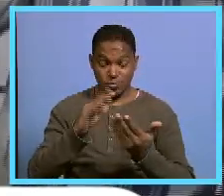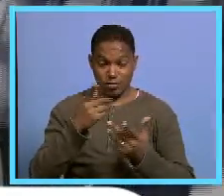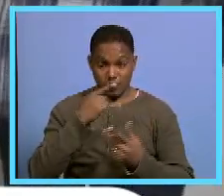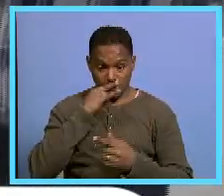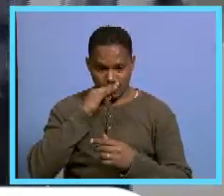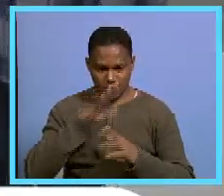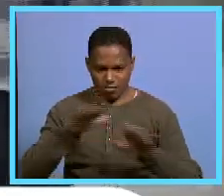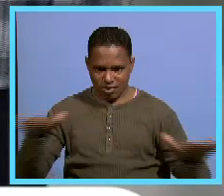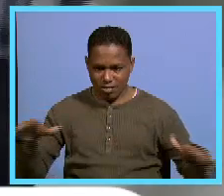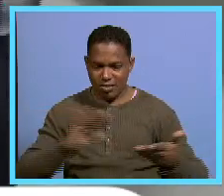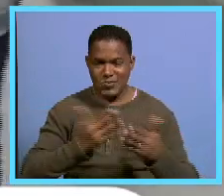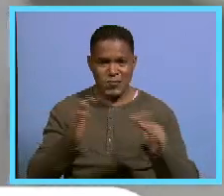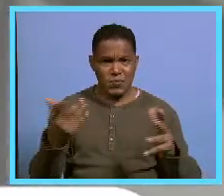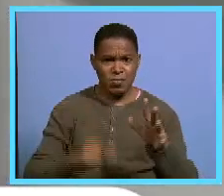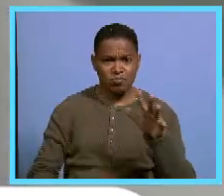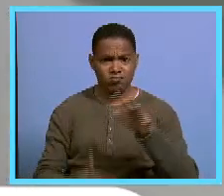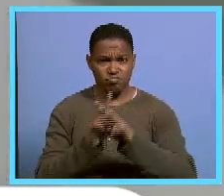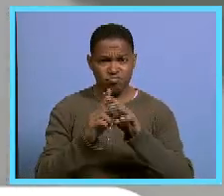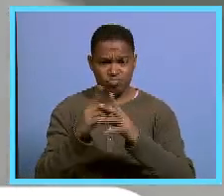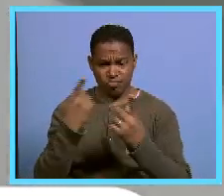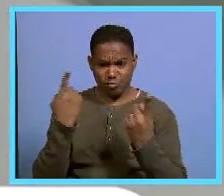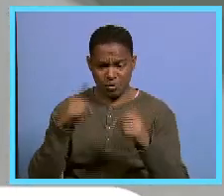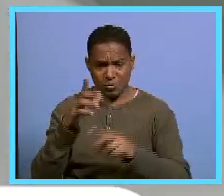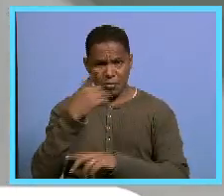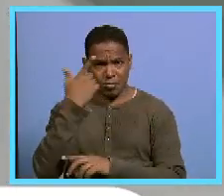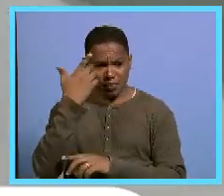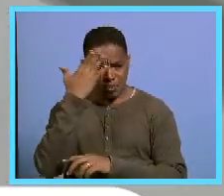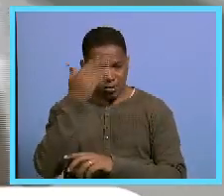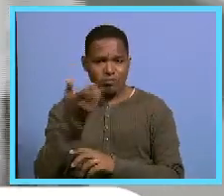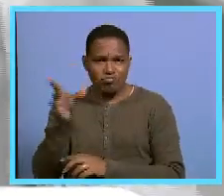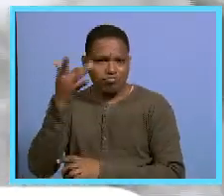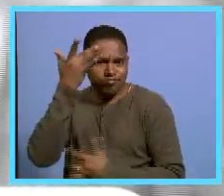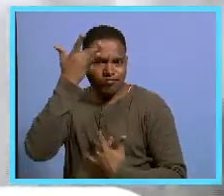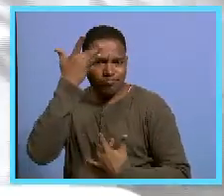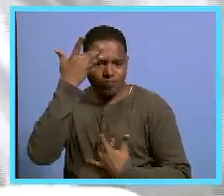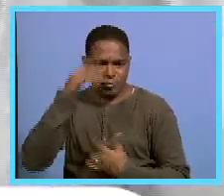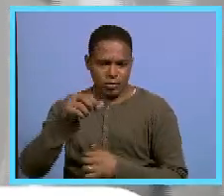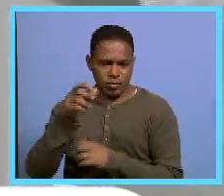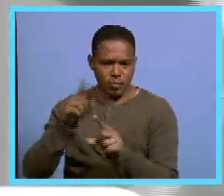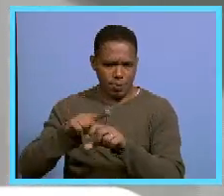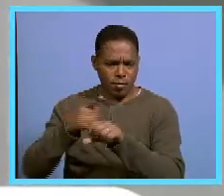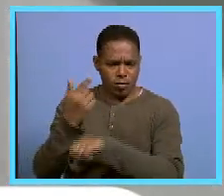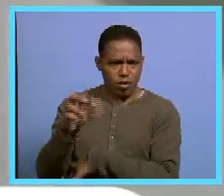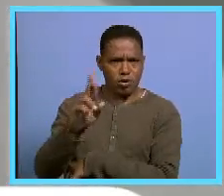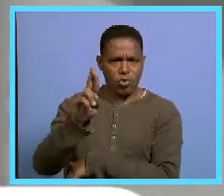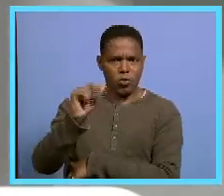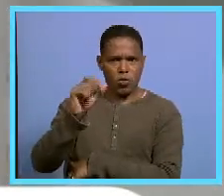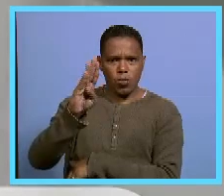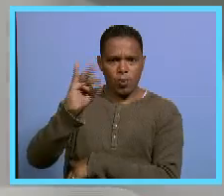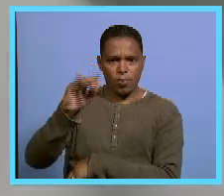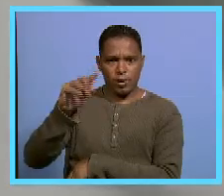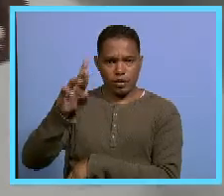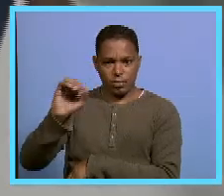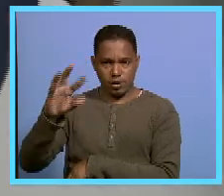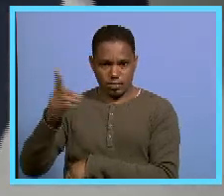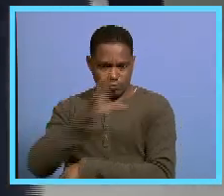niños fallecidos por la enfermedad tan solo en el hospital Robert Reed Cabral. Tendremos la